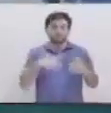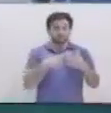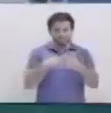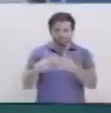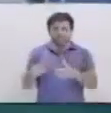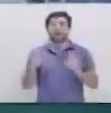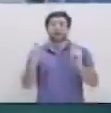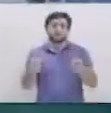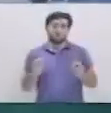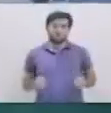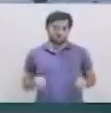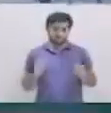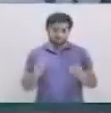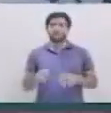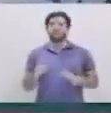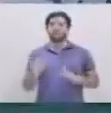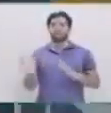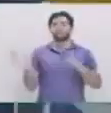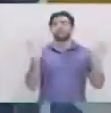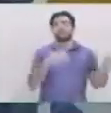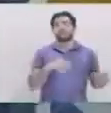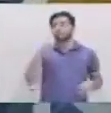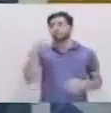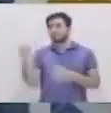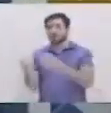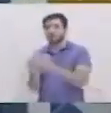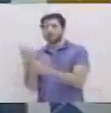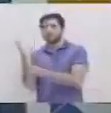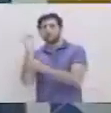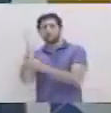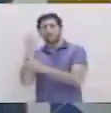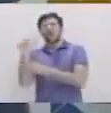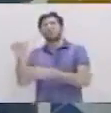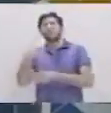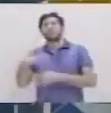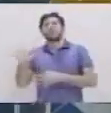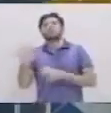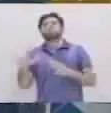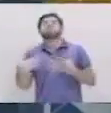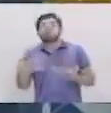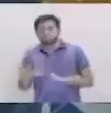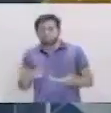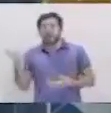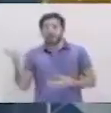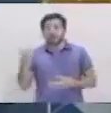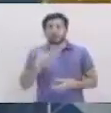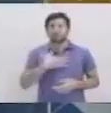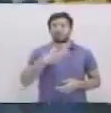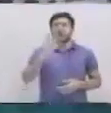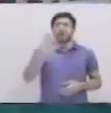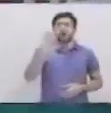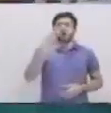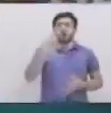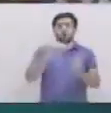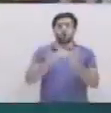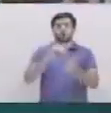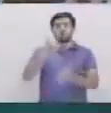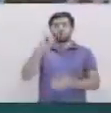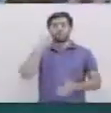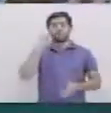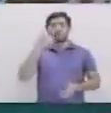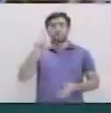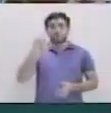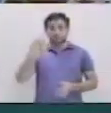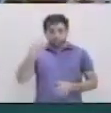¿Qué tipo de flor es la monja blanca? La monja blanca es una orquídea. Muy bien. ¿Cómo se le llama a